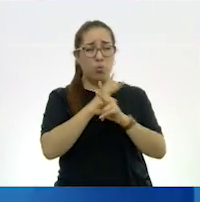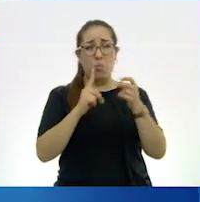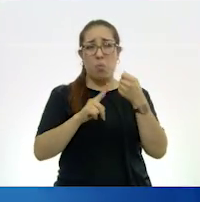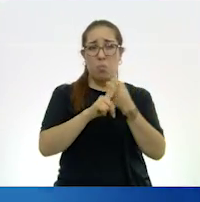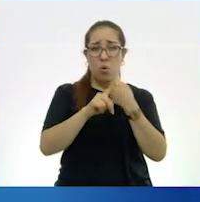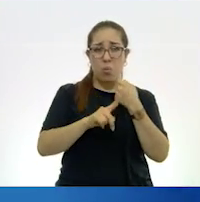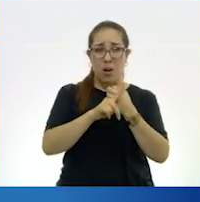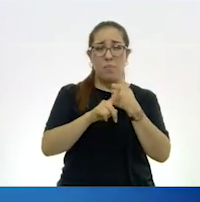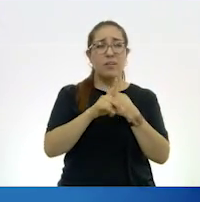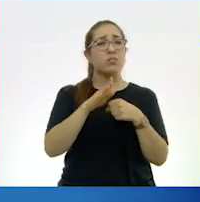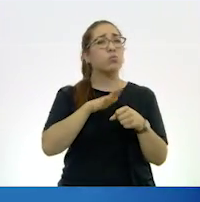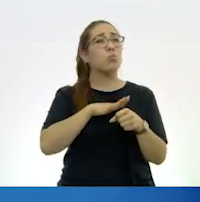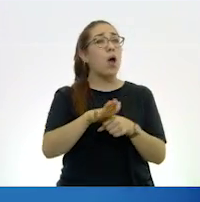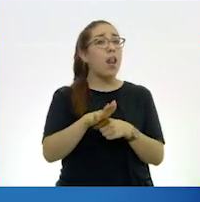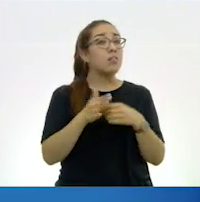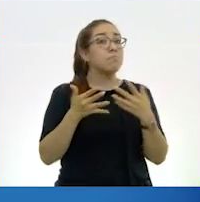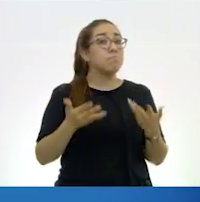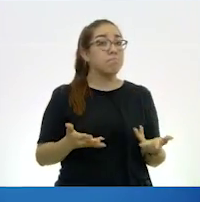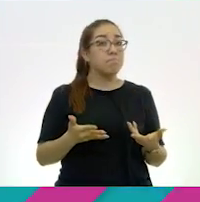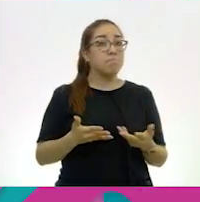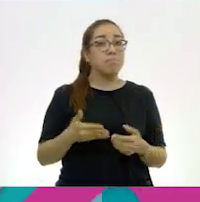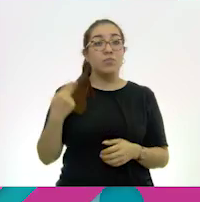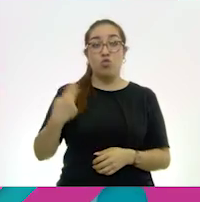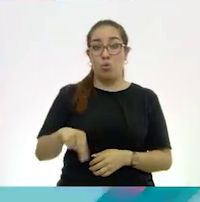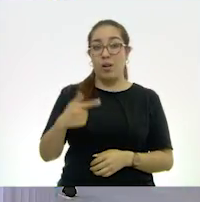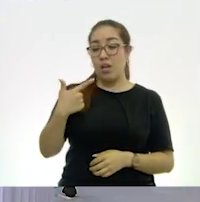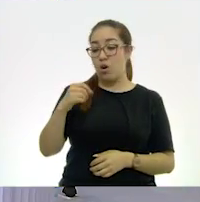infecciones respiratorias. ¿Quién soy? Gordo lobo.